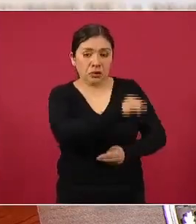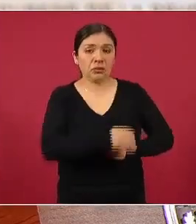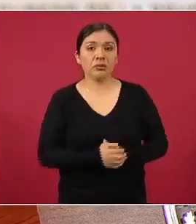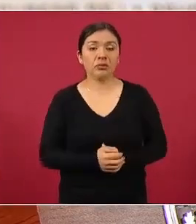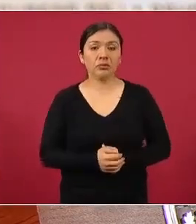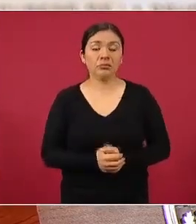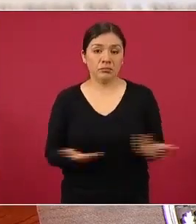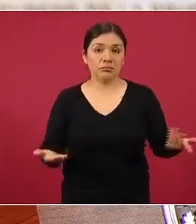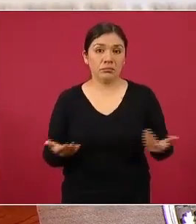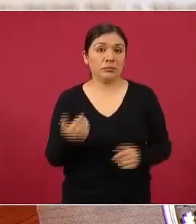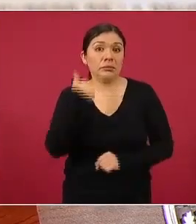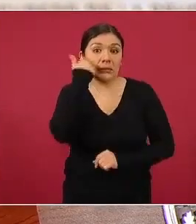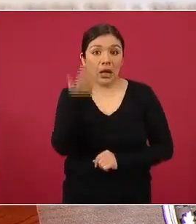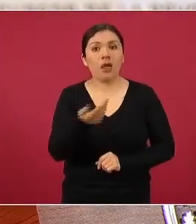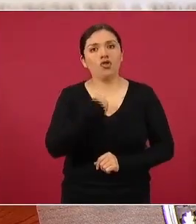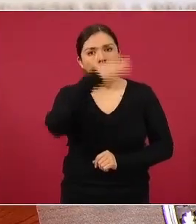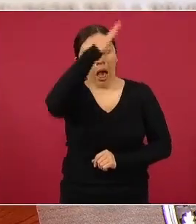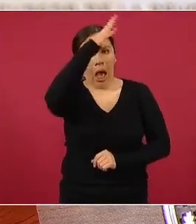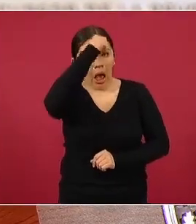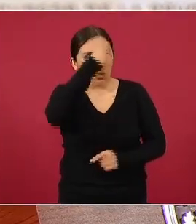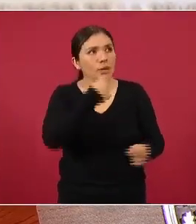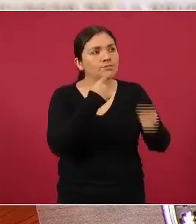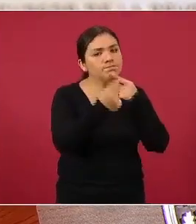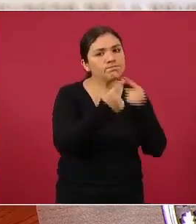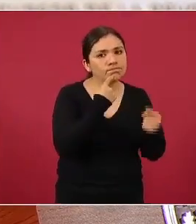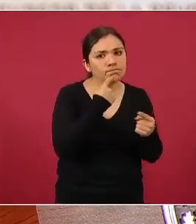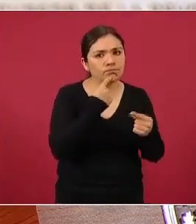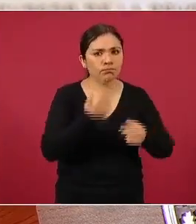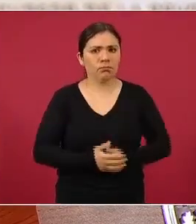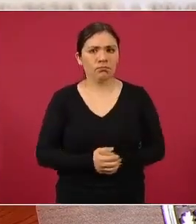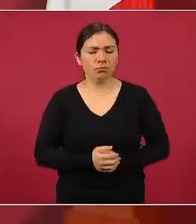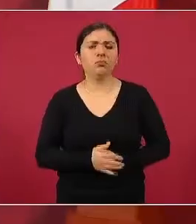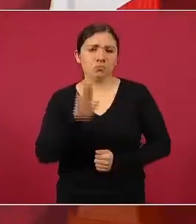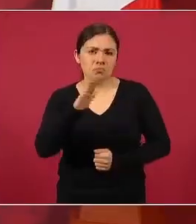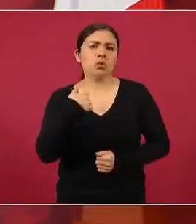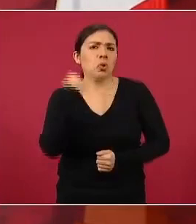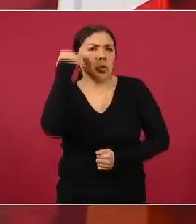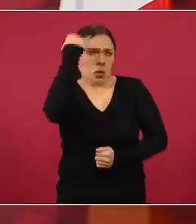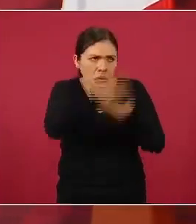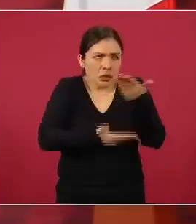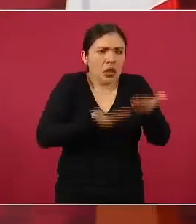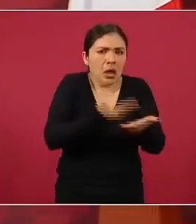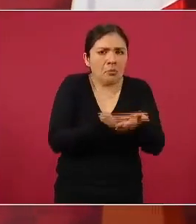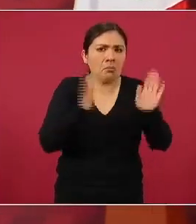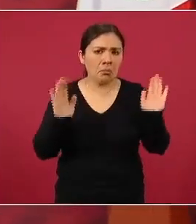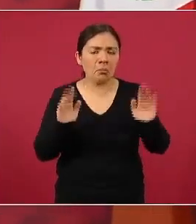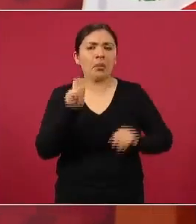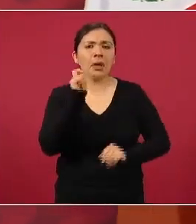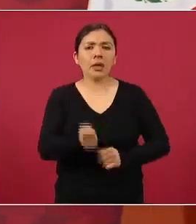porque queremos el acuerdo. ¿Y qué les estamos proponiendo?